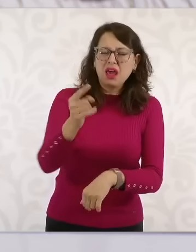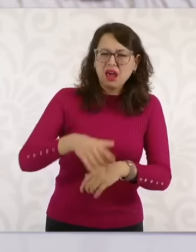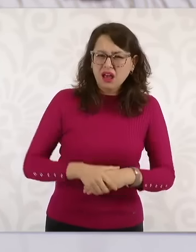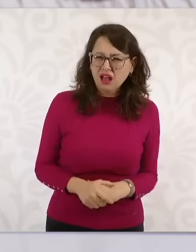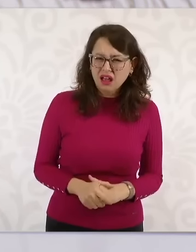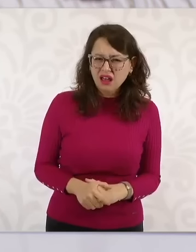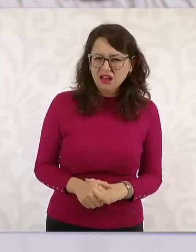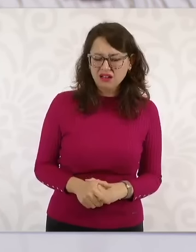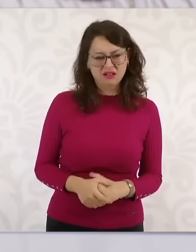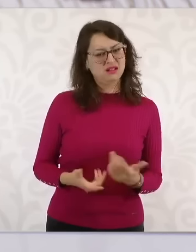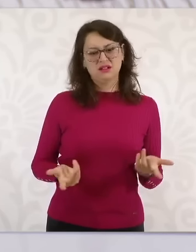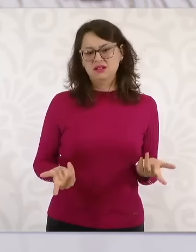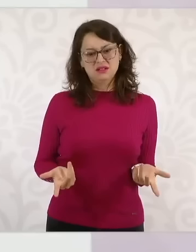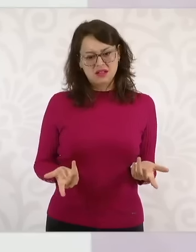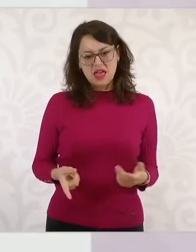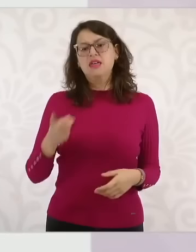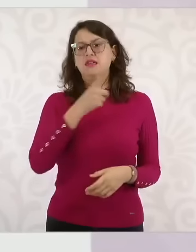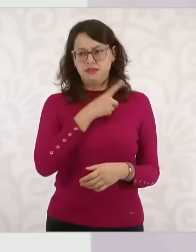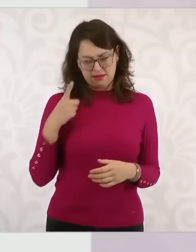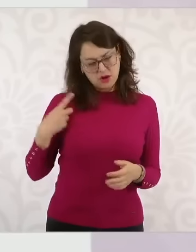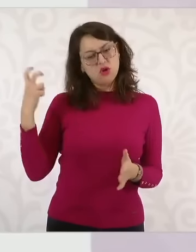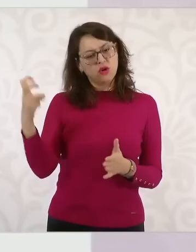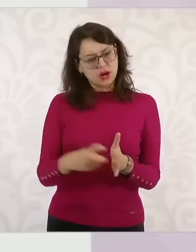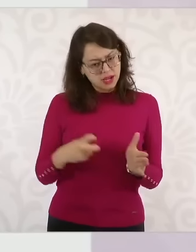Entonces, va a ser algo racional.